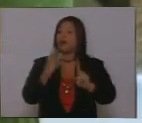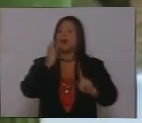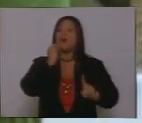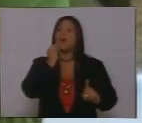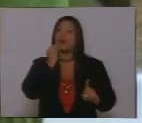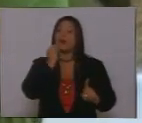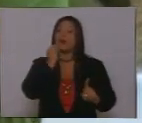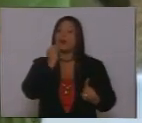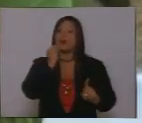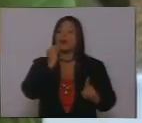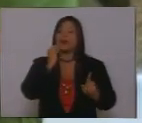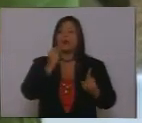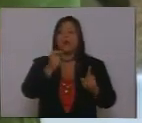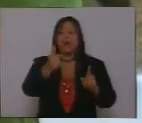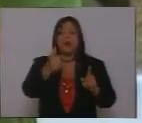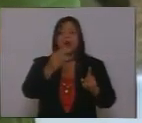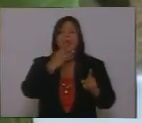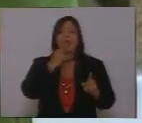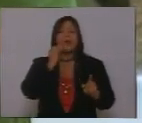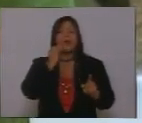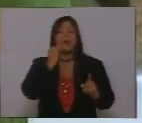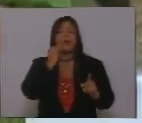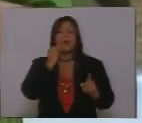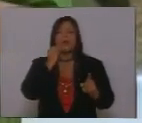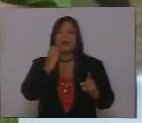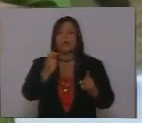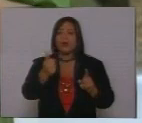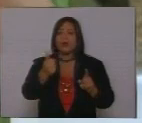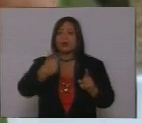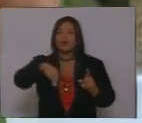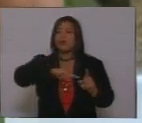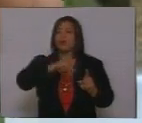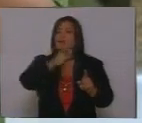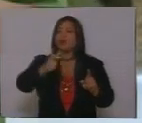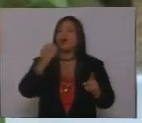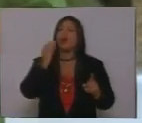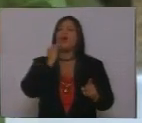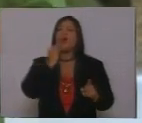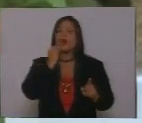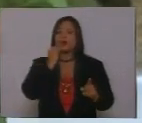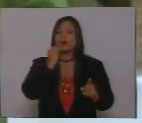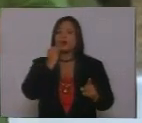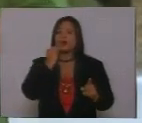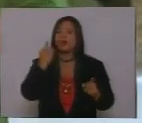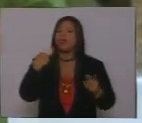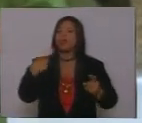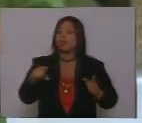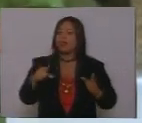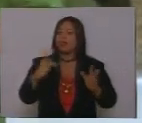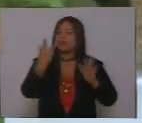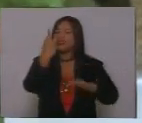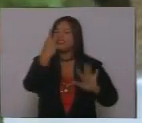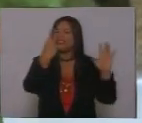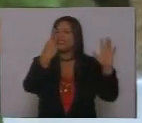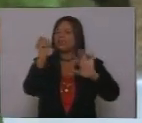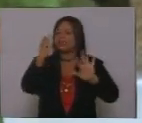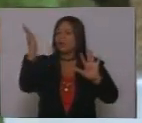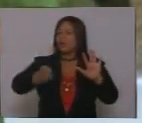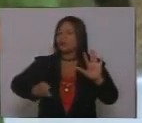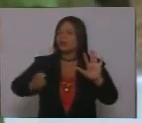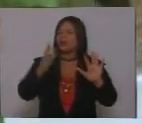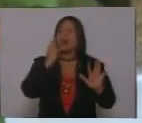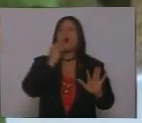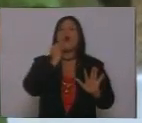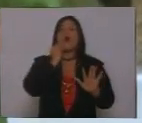Nadie puede tener en poco que nuestra población hoy tenga el 60% de su población